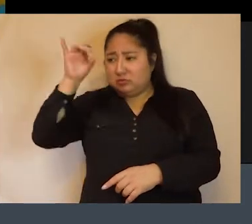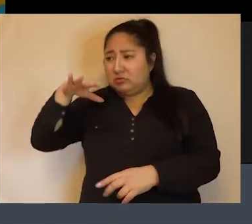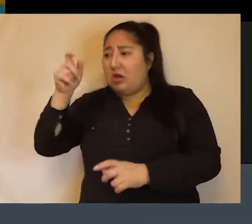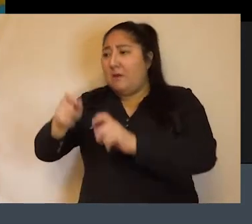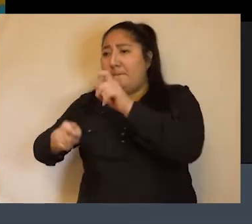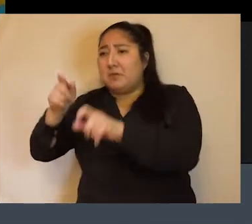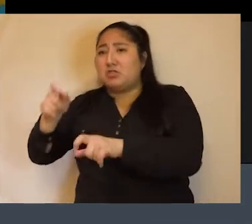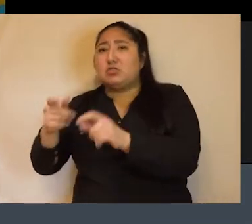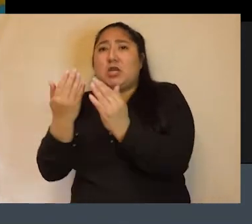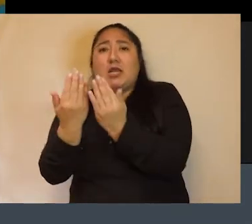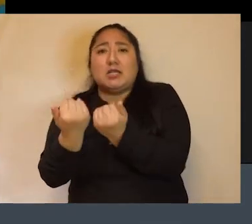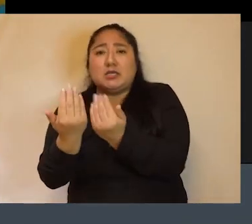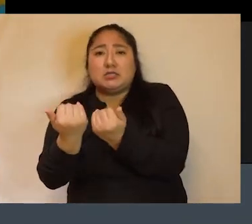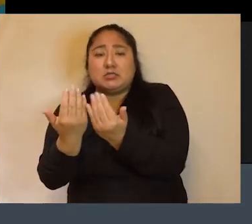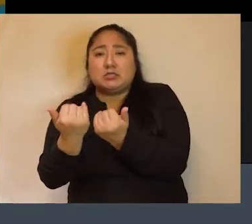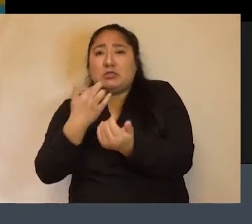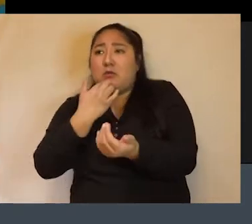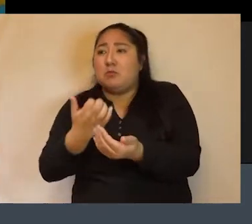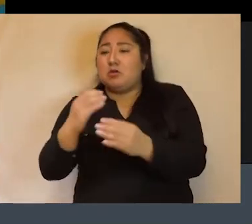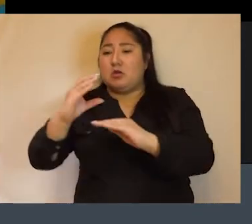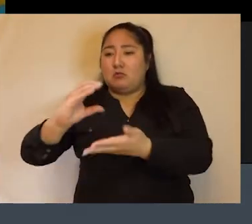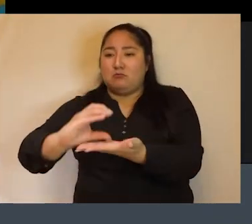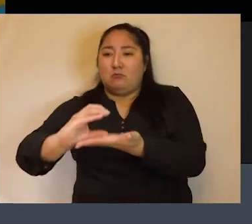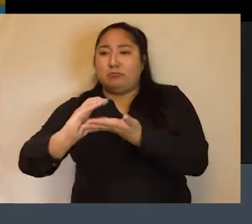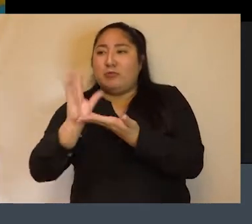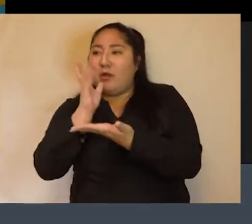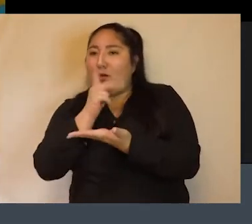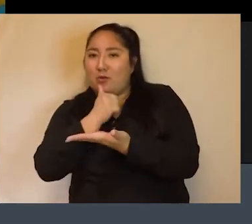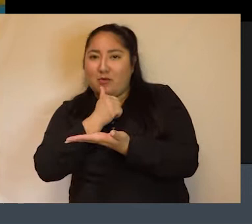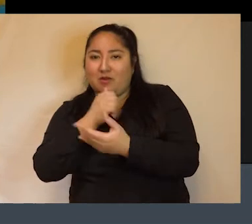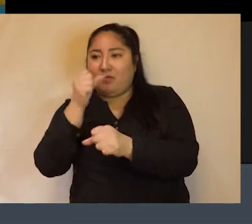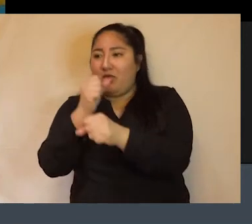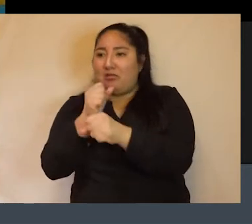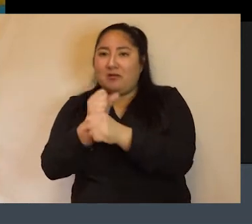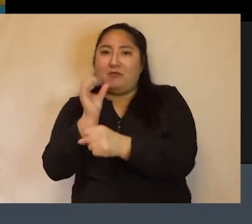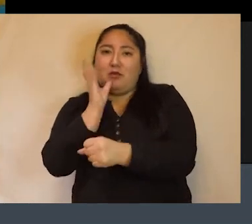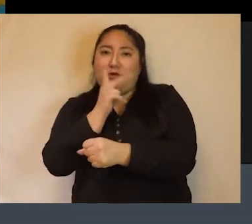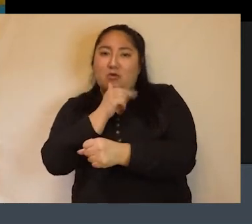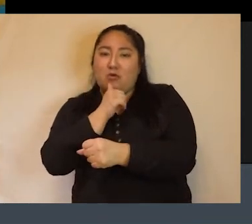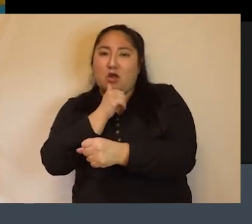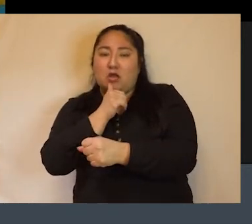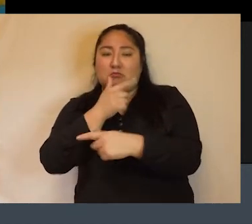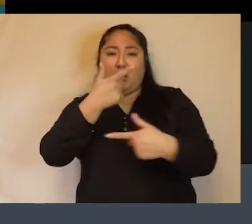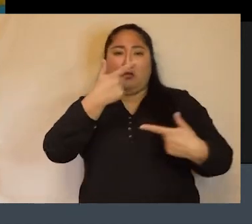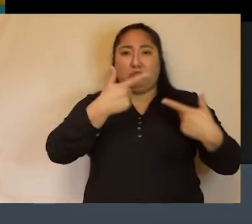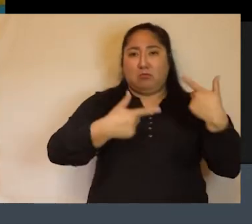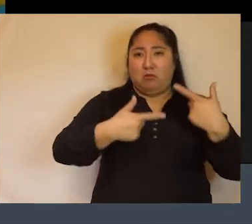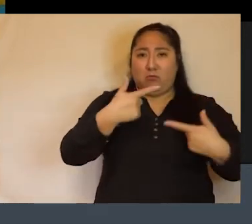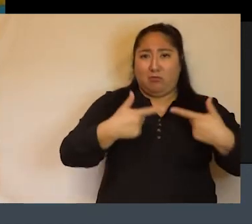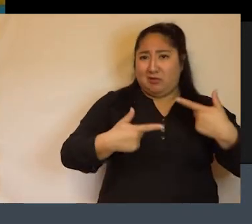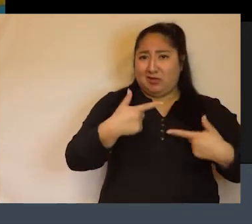necesidades, ¿sí? ¿Por qué? Porque los ingresos y el empleo han bajado drásticamente y las